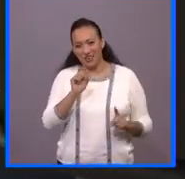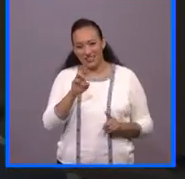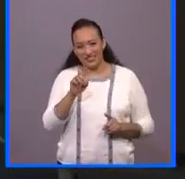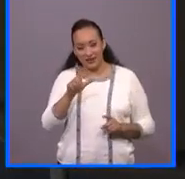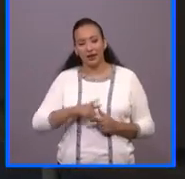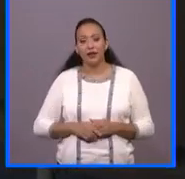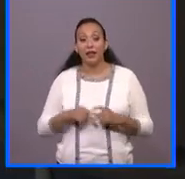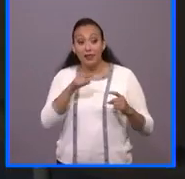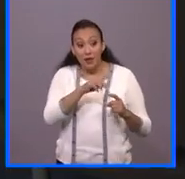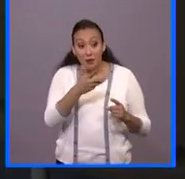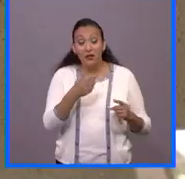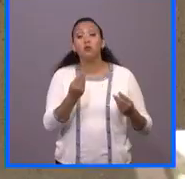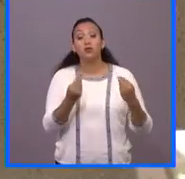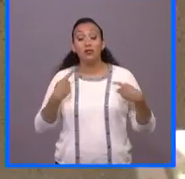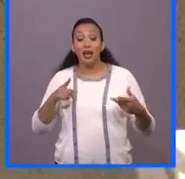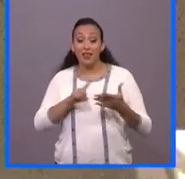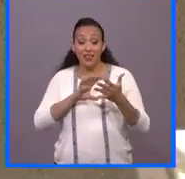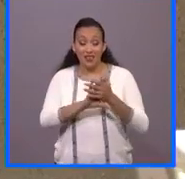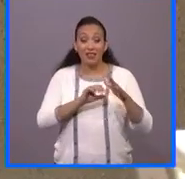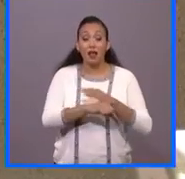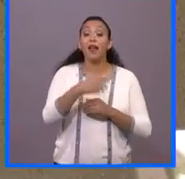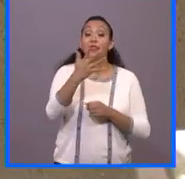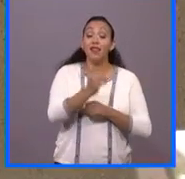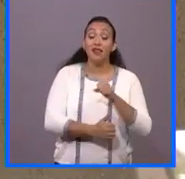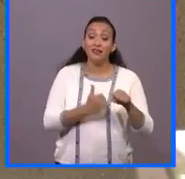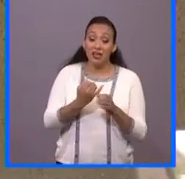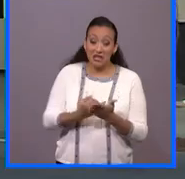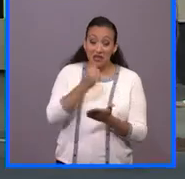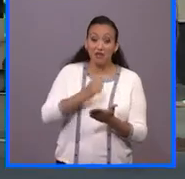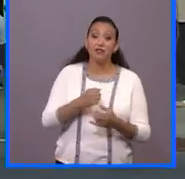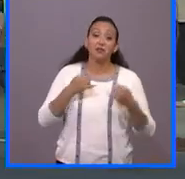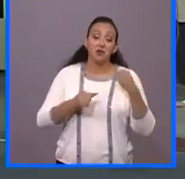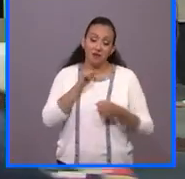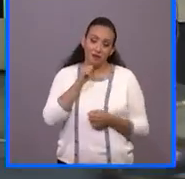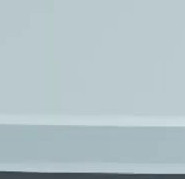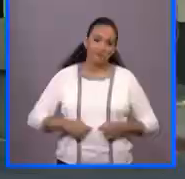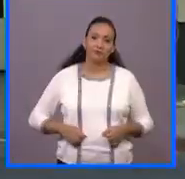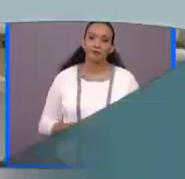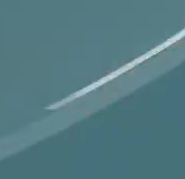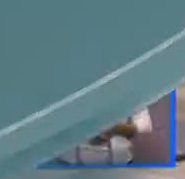ellas, más de la mitad llevan 10 años o más privadas de la libertad.